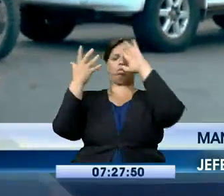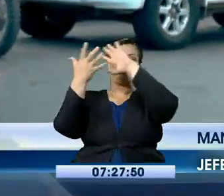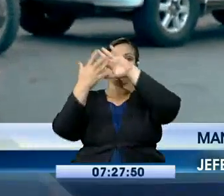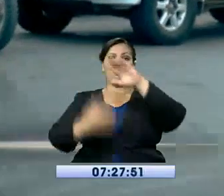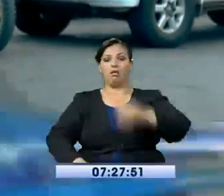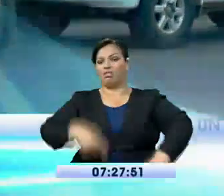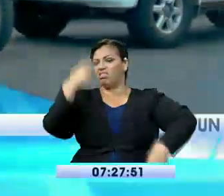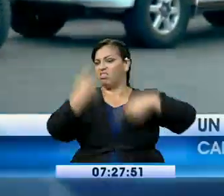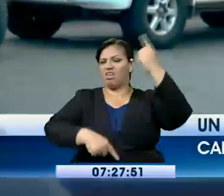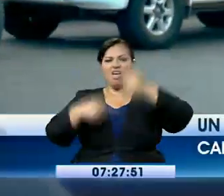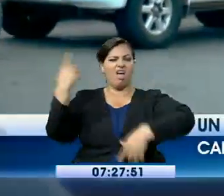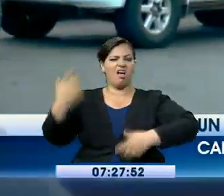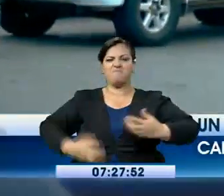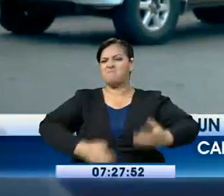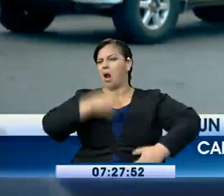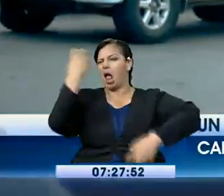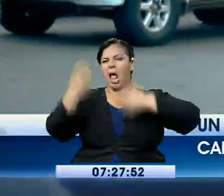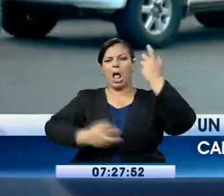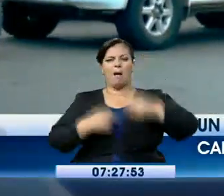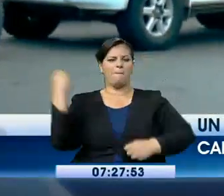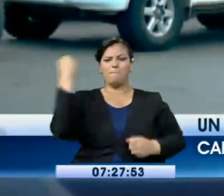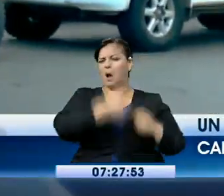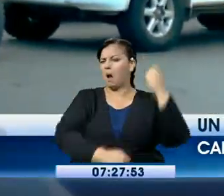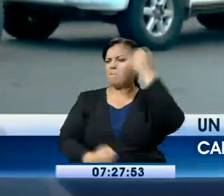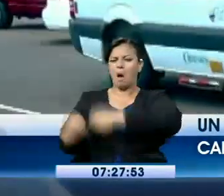riña y obviamente